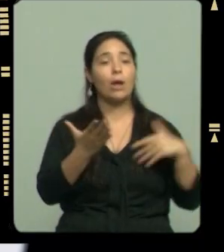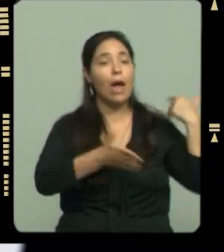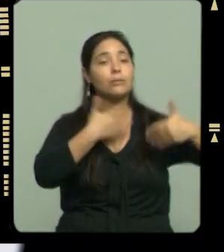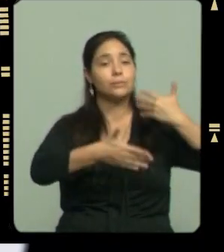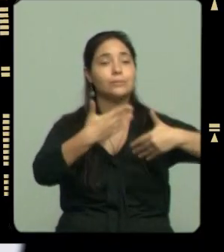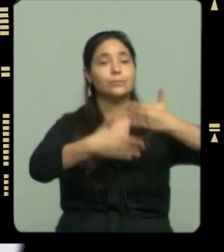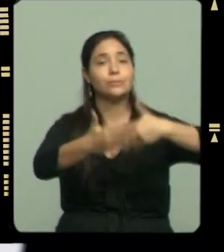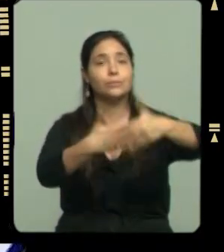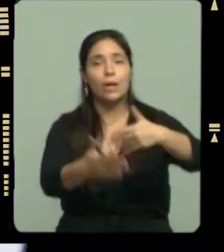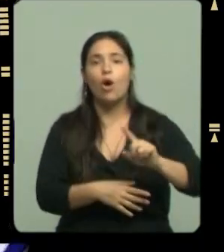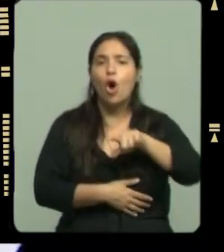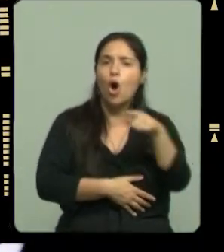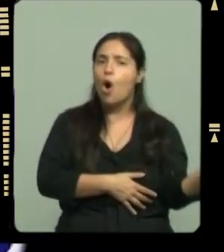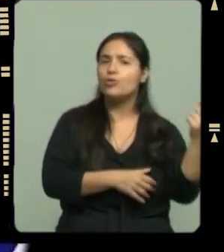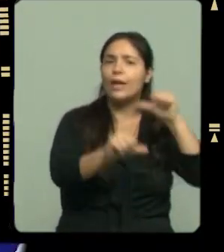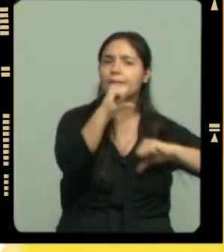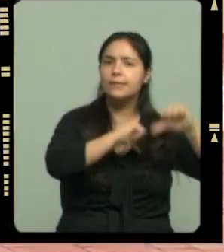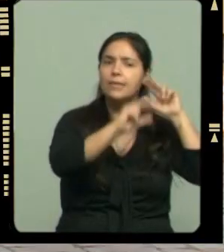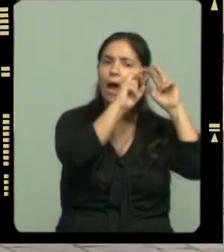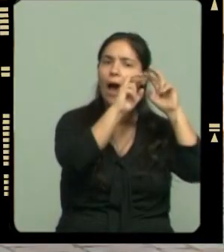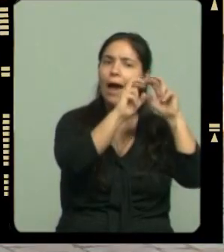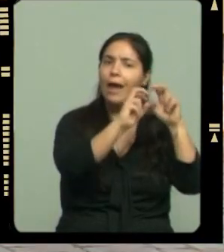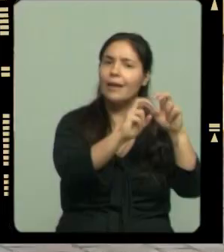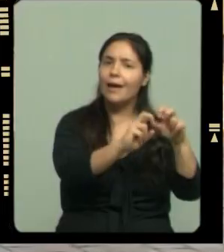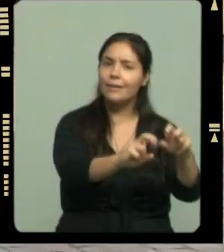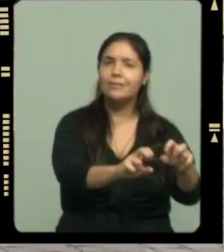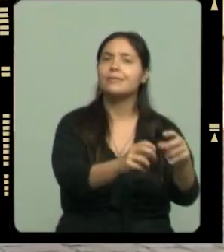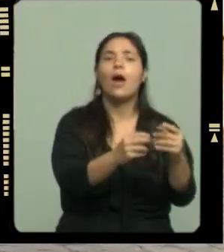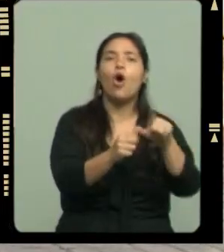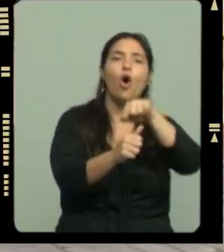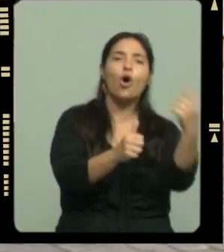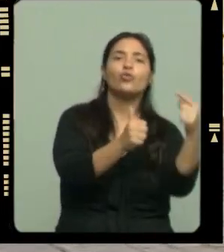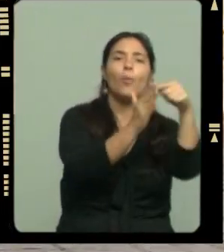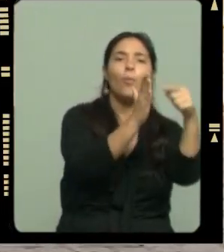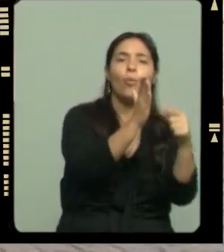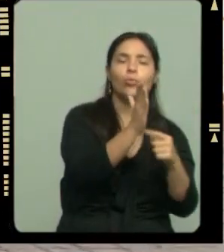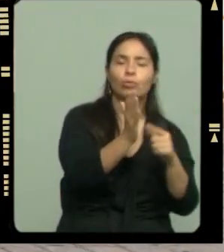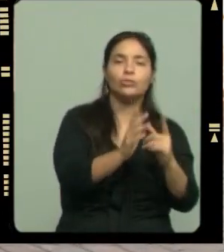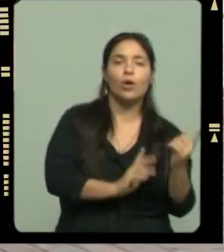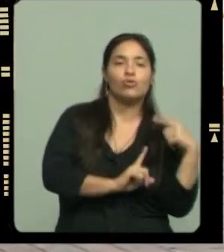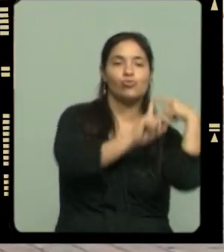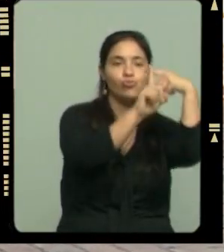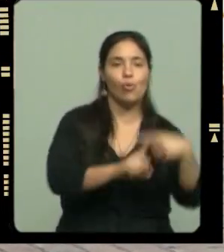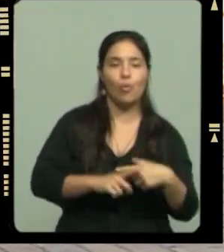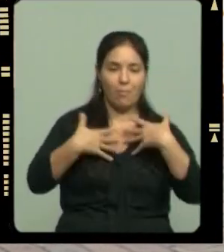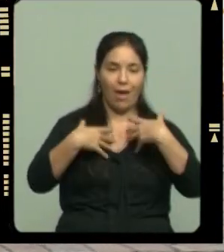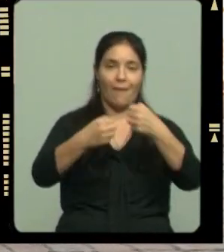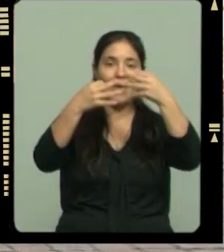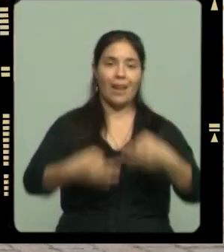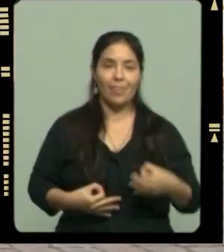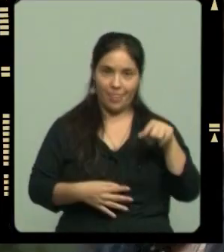digamos, y la intelectualidad, empezaron otras ciencias, empezaron a investigar otras variables que hacían al bienestar y